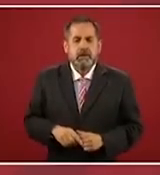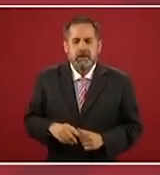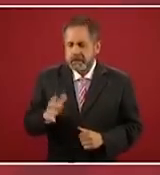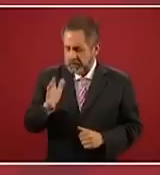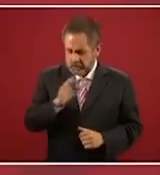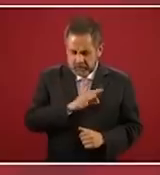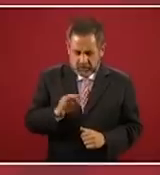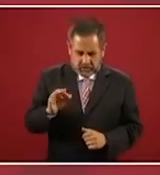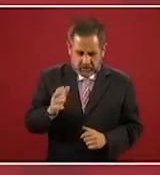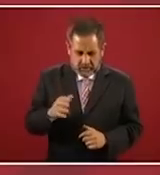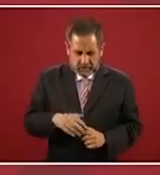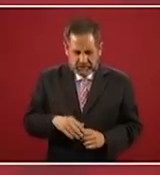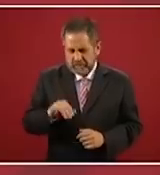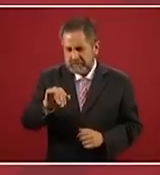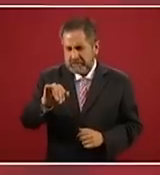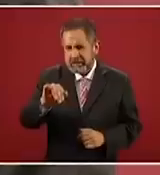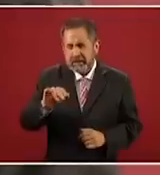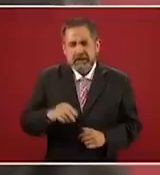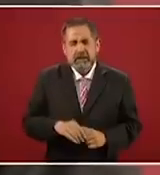alrededor de, sí,